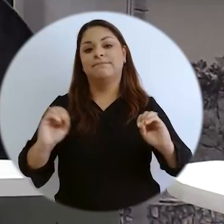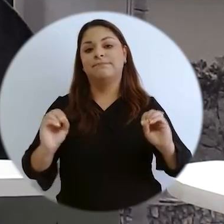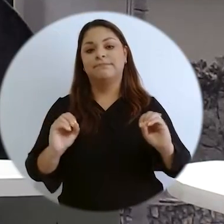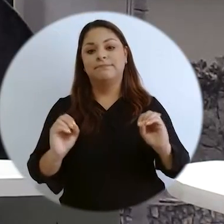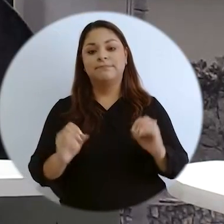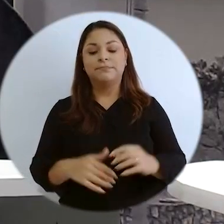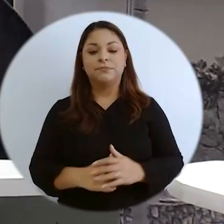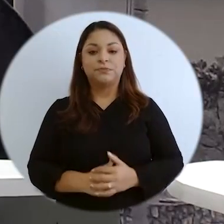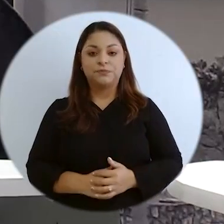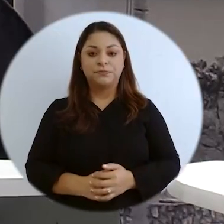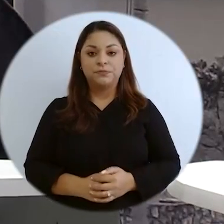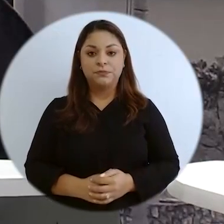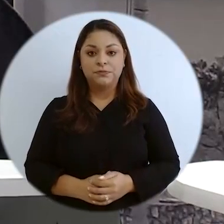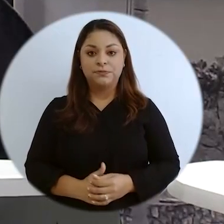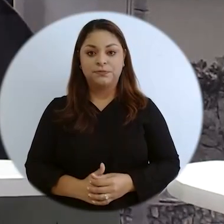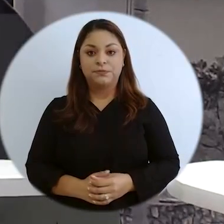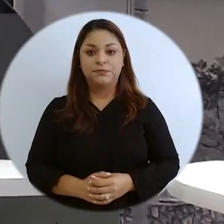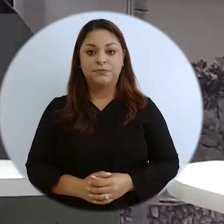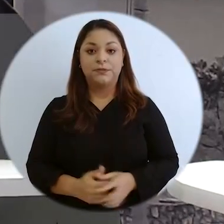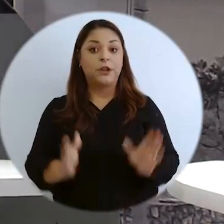les ha entrado.